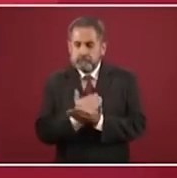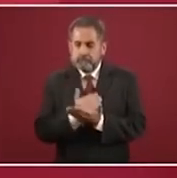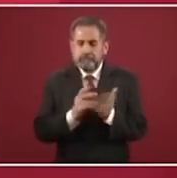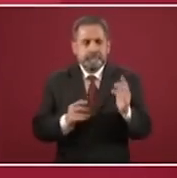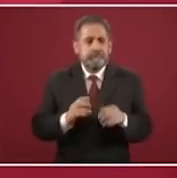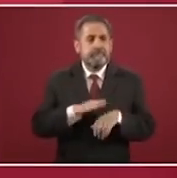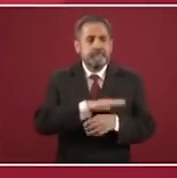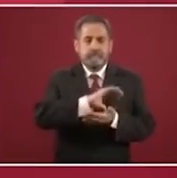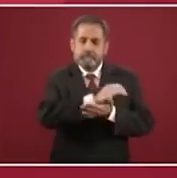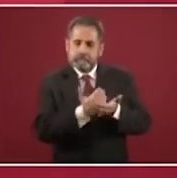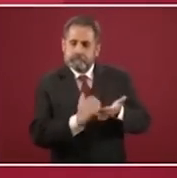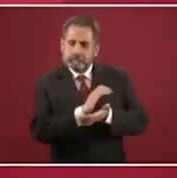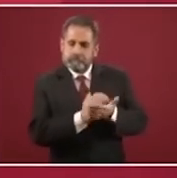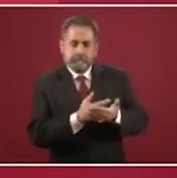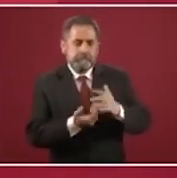contratismo.